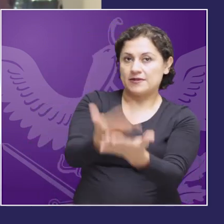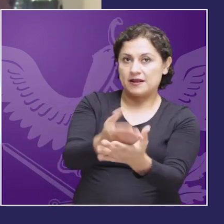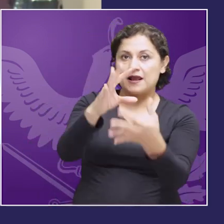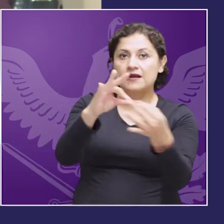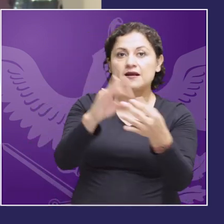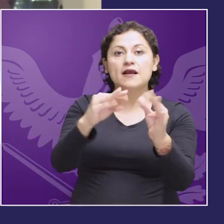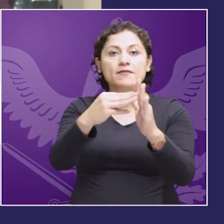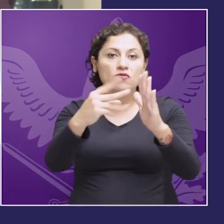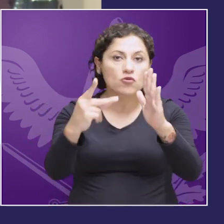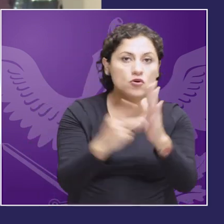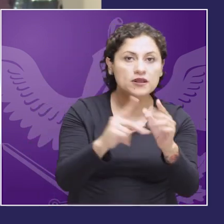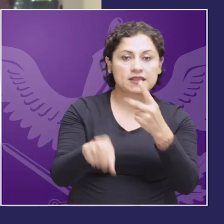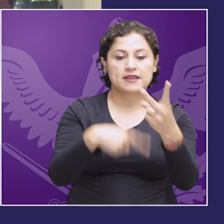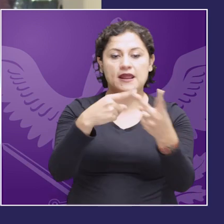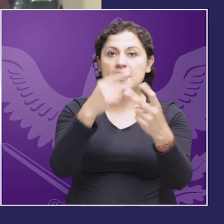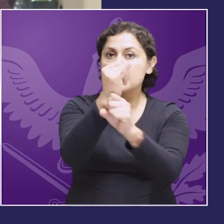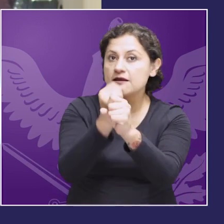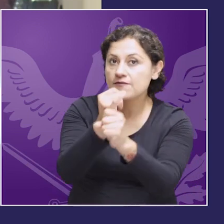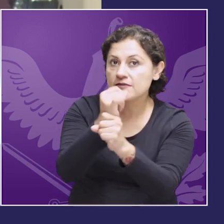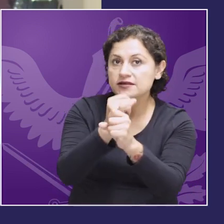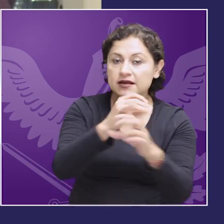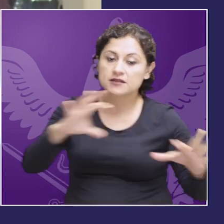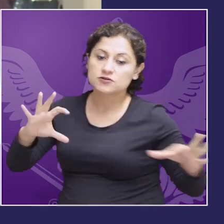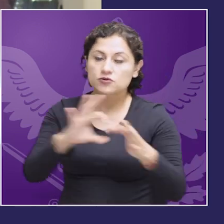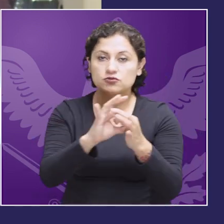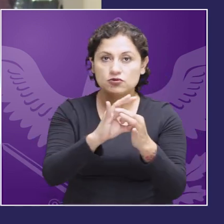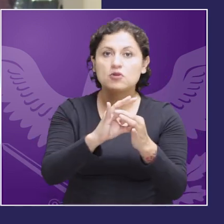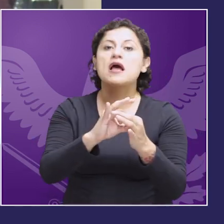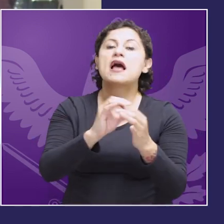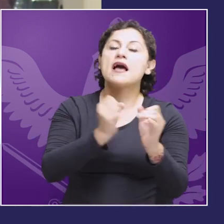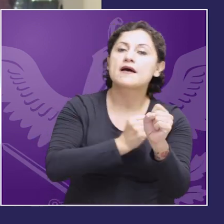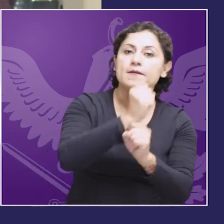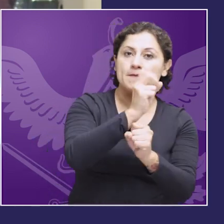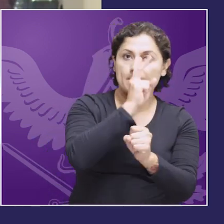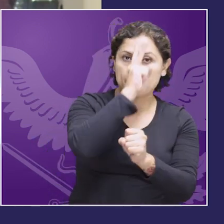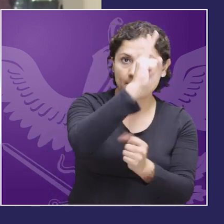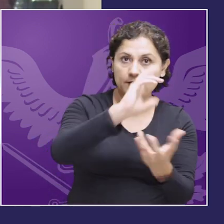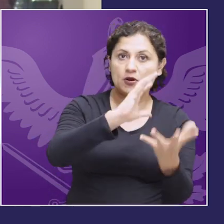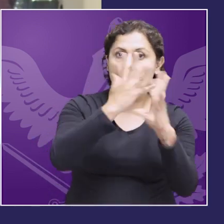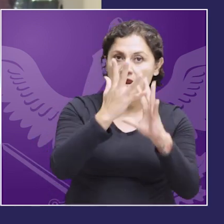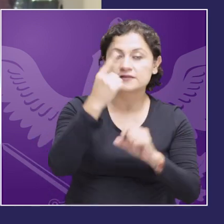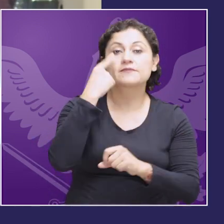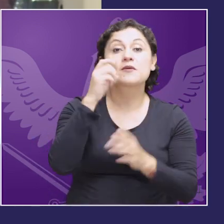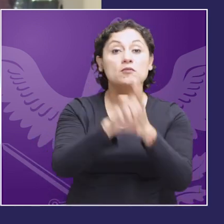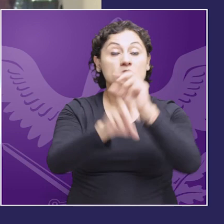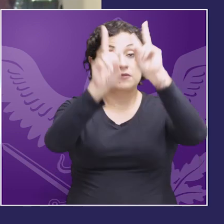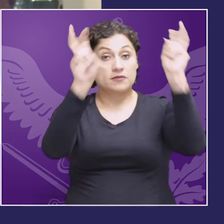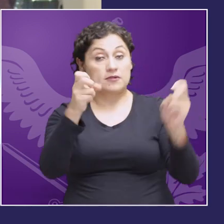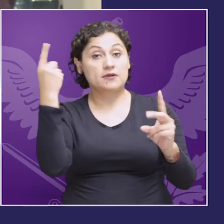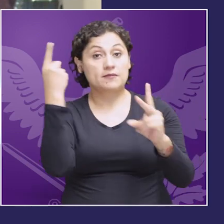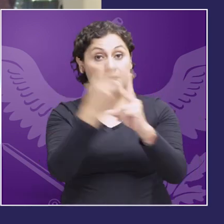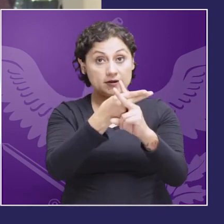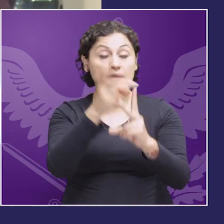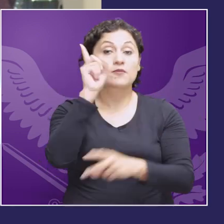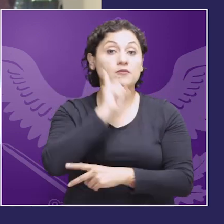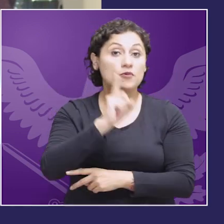específicas a los temas de las violencias. Por ejemplo, en los femicidios es impresionante porque